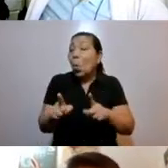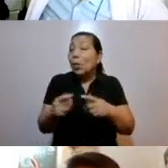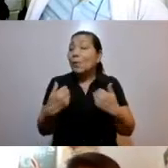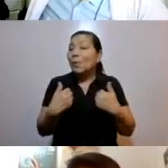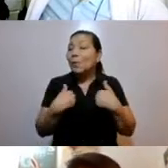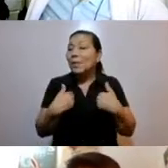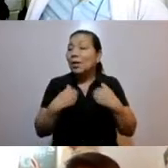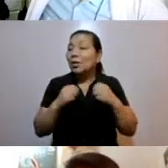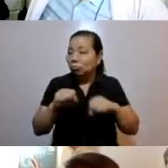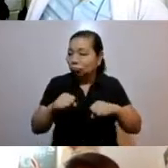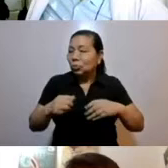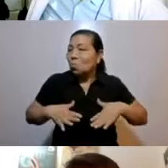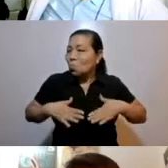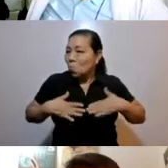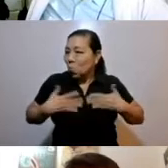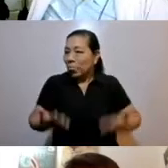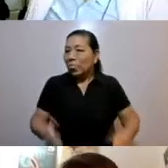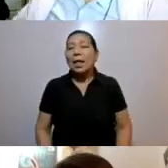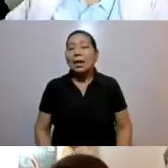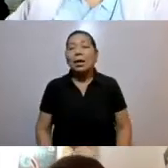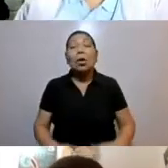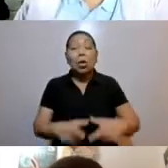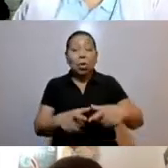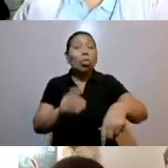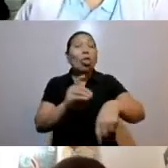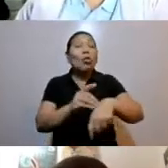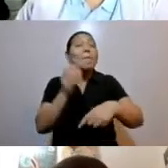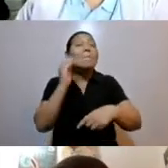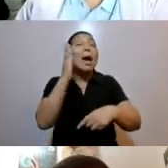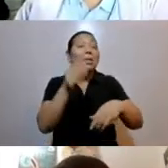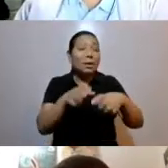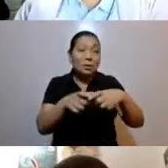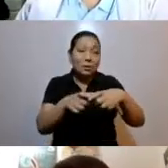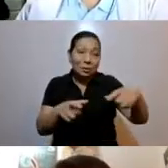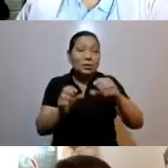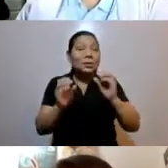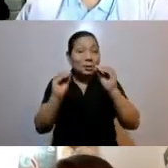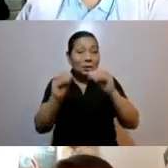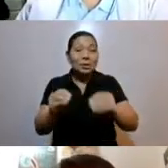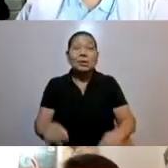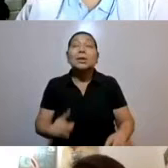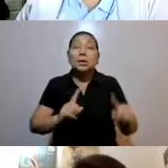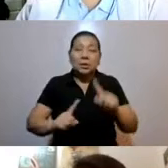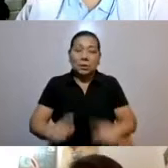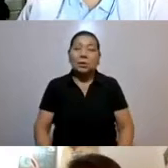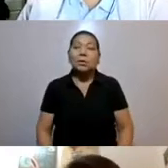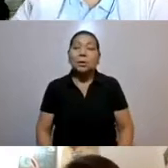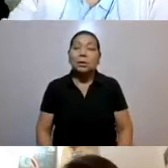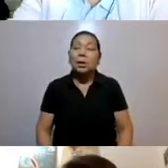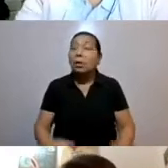tienen una posibilidad de ser recetados por un médico, porque tienen